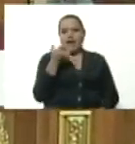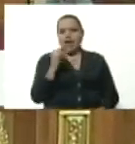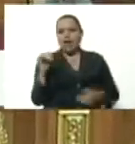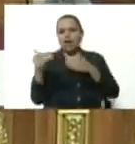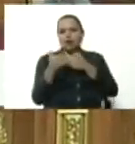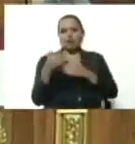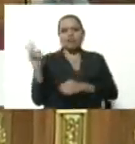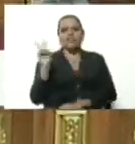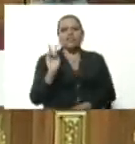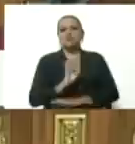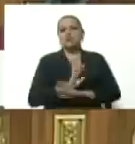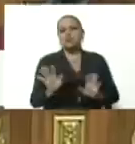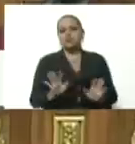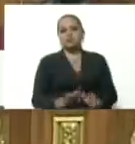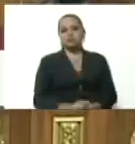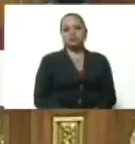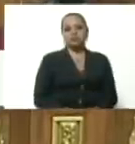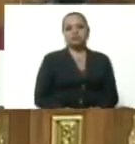patria.